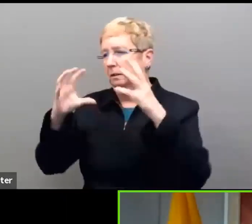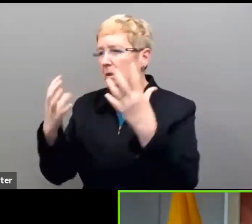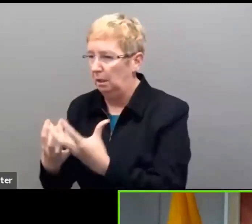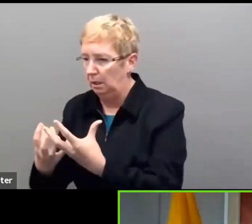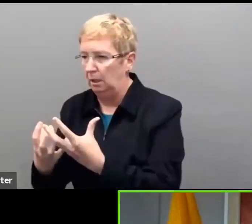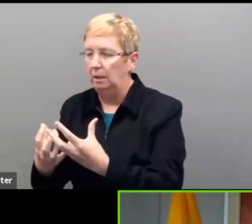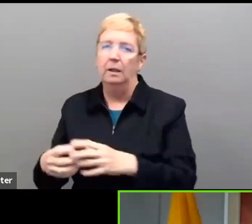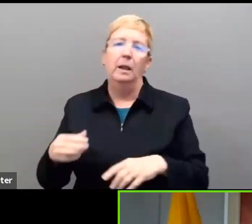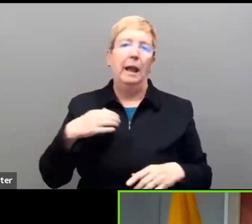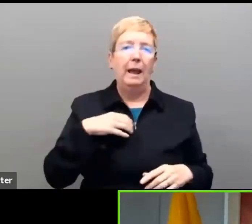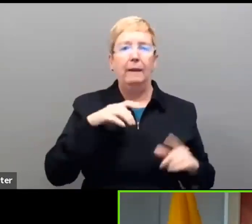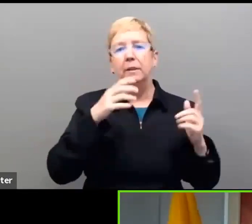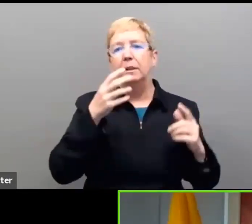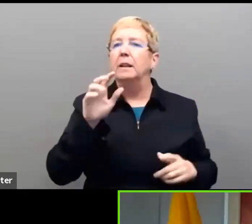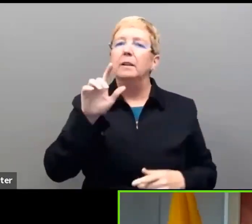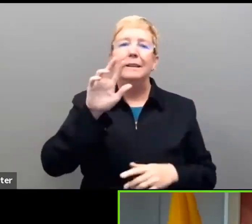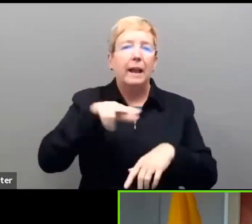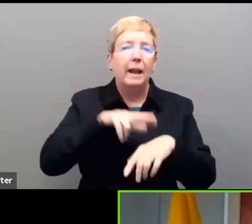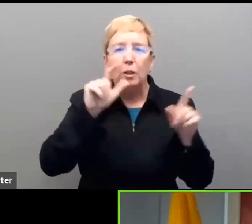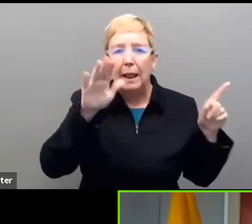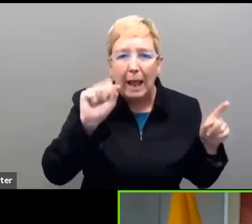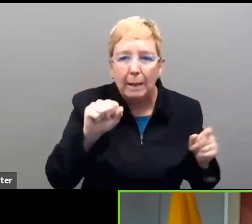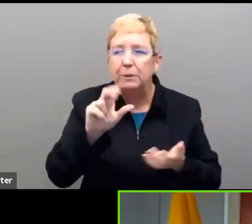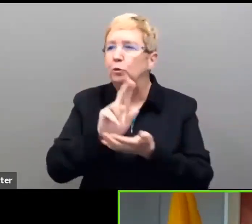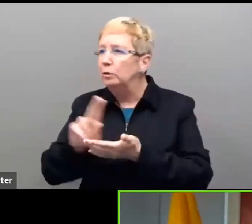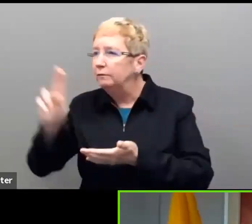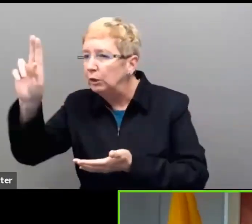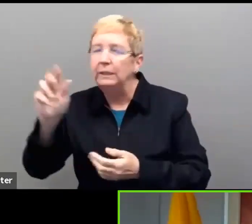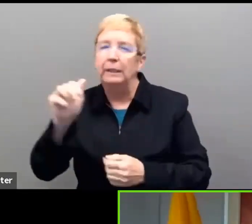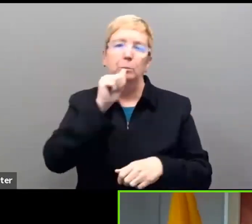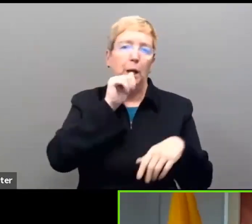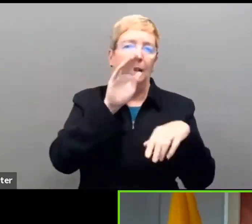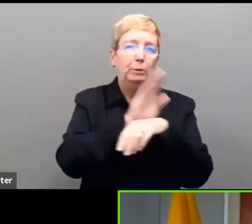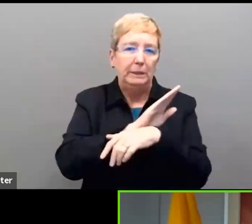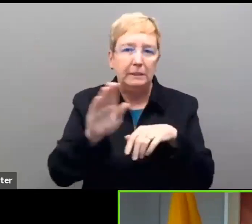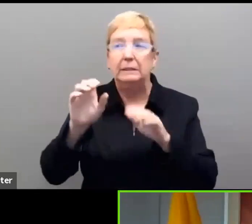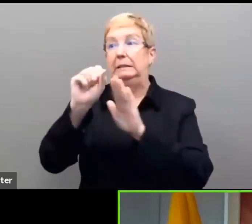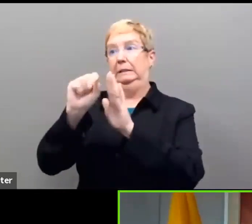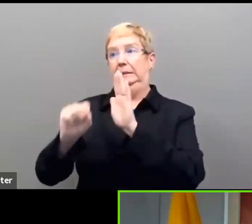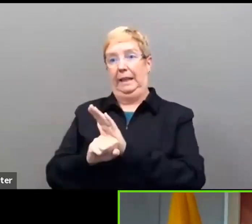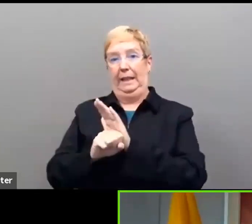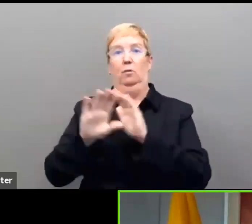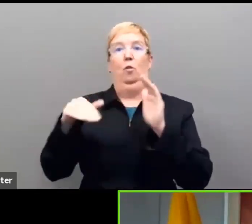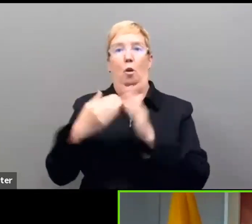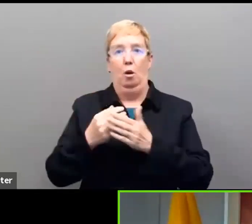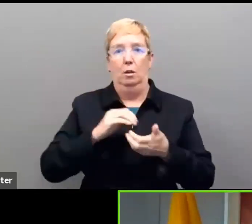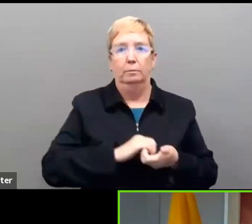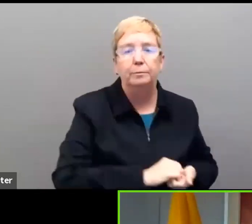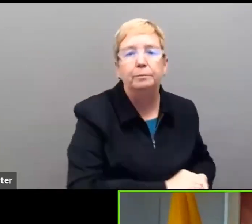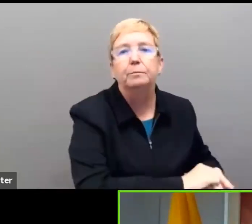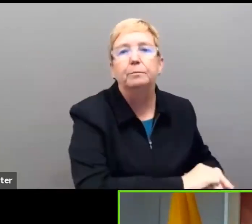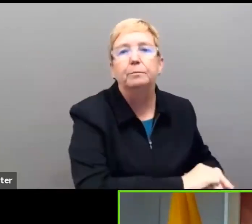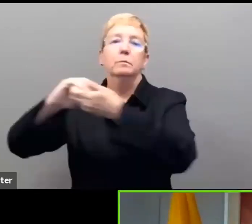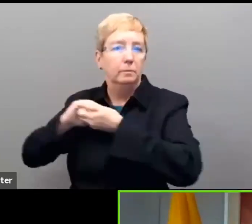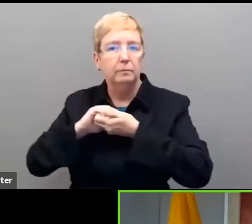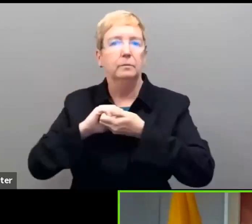respuestas. Gracias por sus preguntas. Me encanta siempre la presentación del doctor Scrace y las gráficas. Quiero